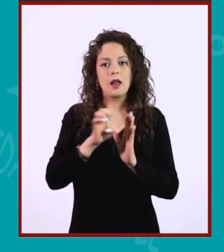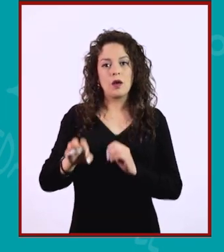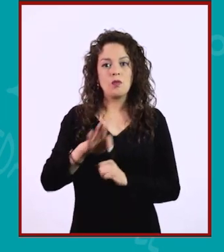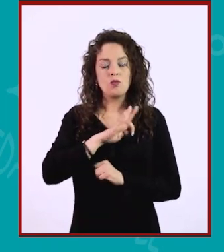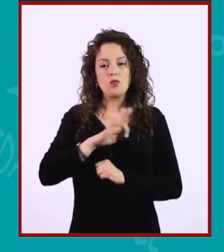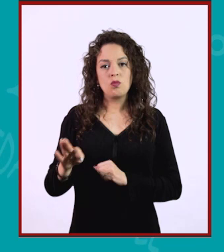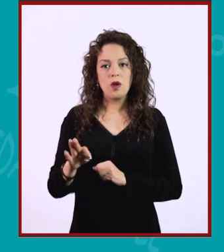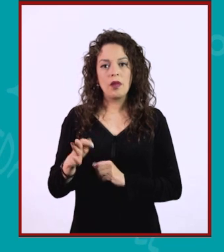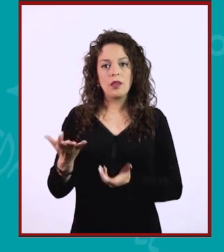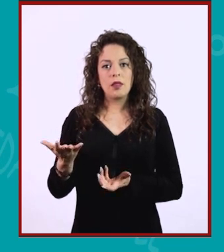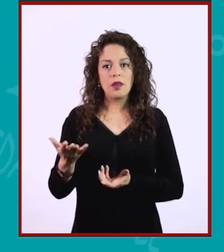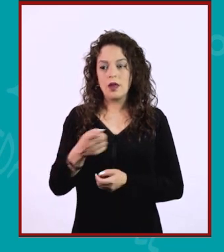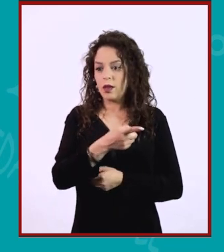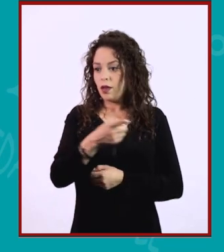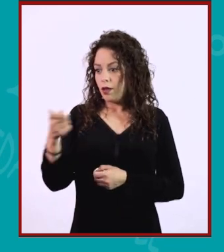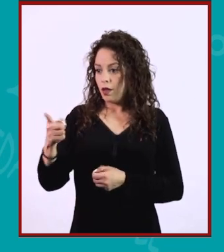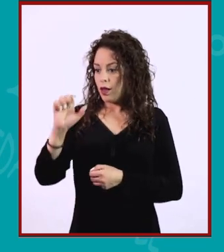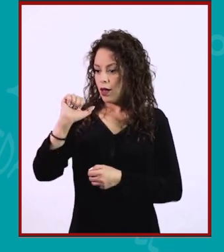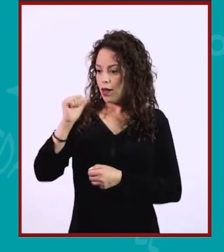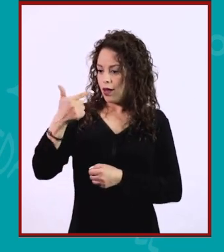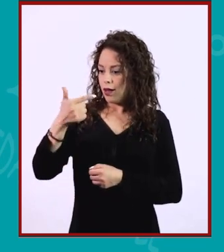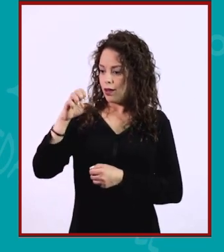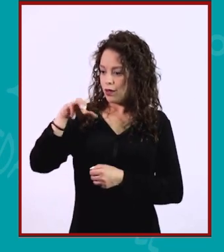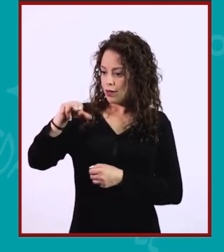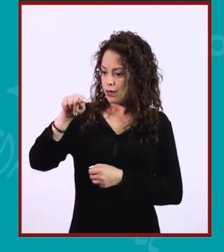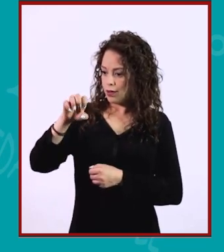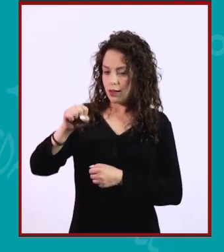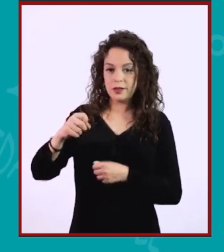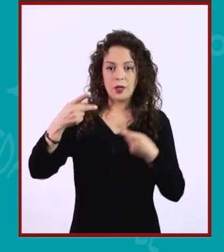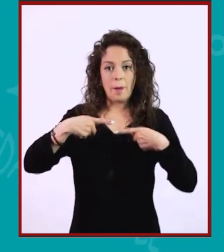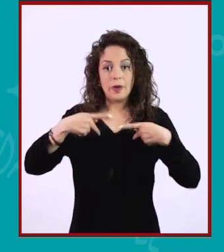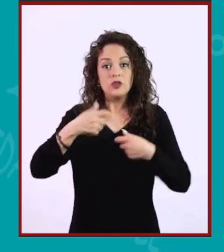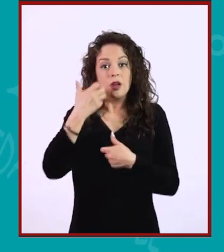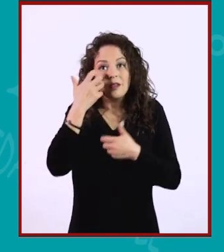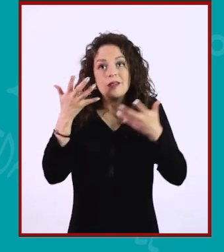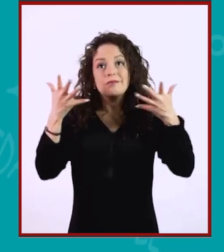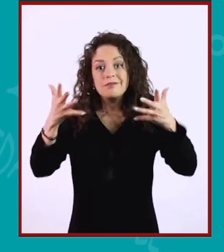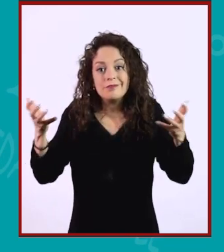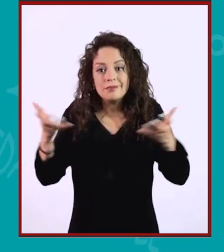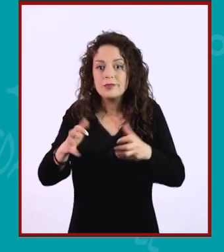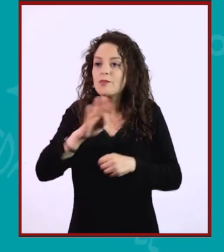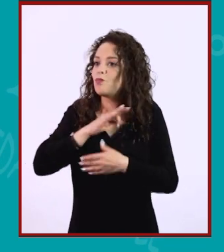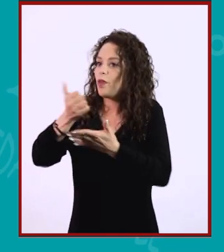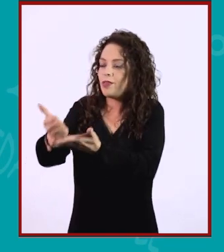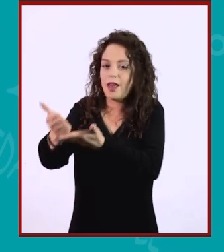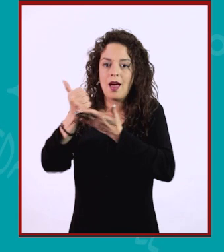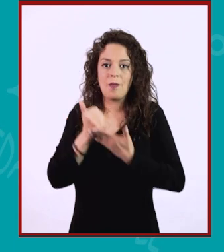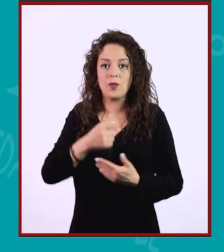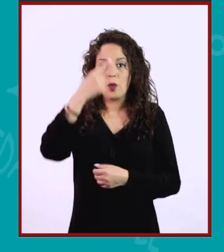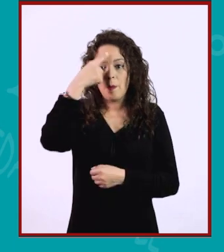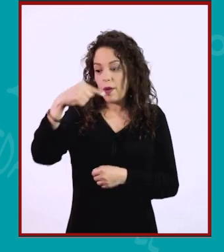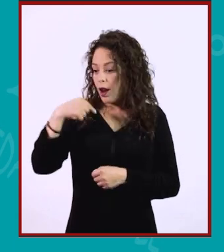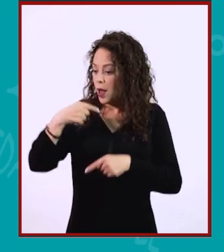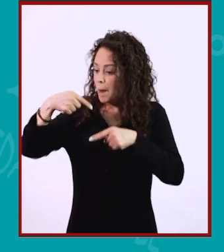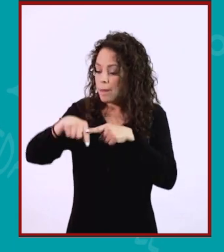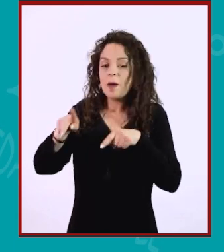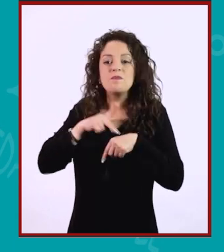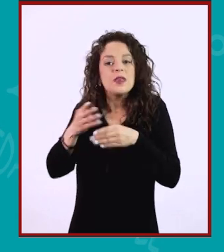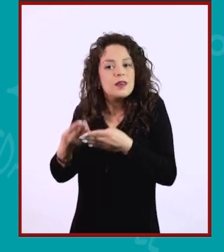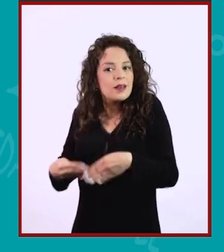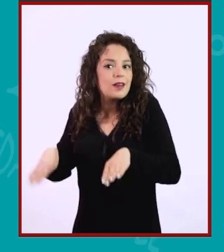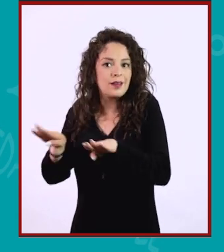tipo de agencias que nos logren aterrizar, ¿no? Ya en la comodidad de nuestro hogar y de nuestra comunidad,